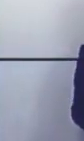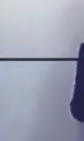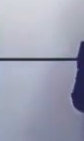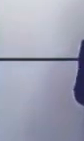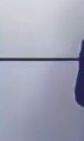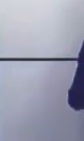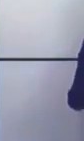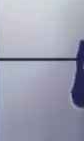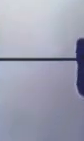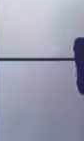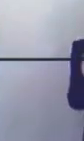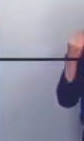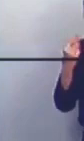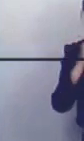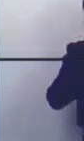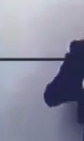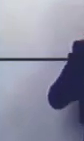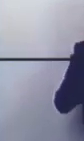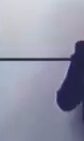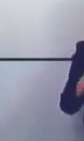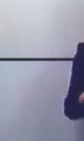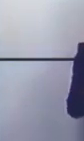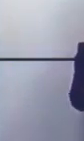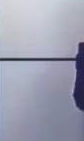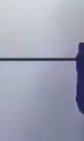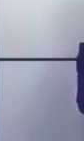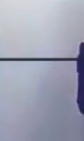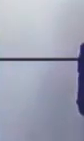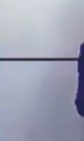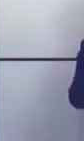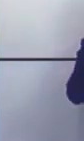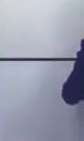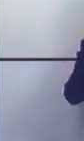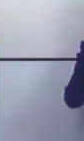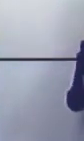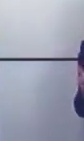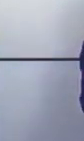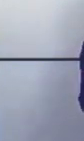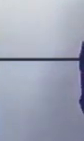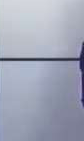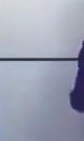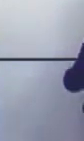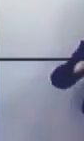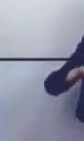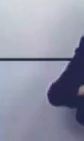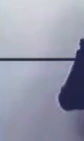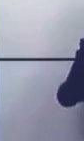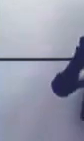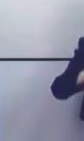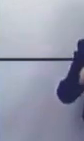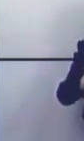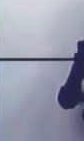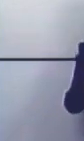He decidido seguir con más fuerza si cabe al frente de la presidencia eh el señor Pedro